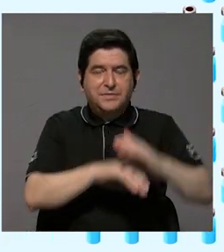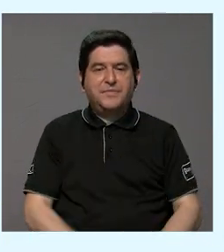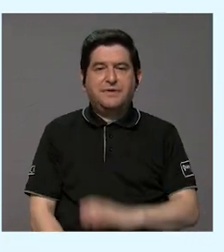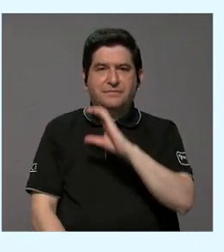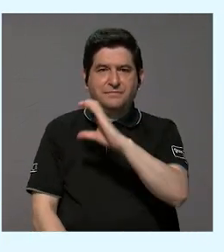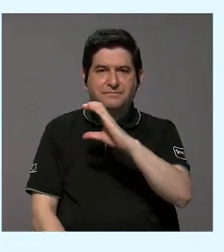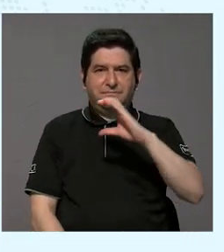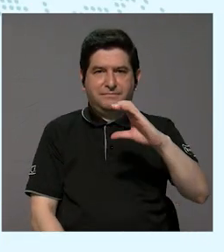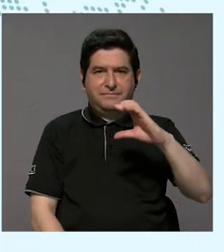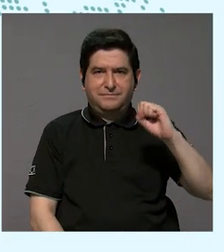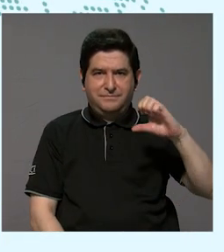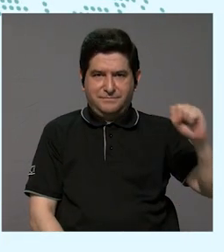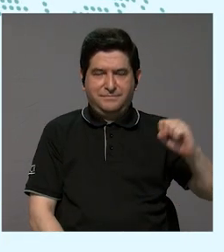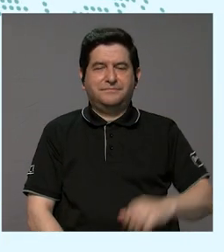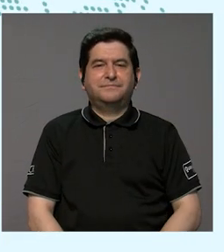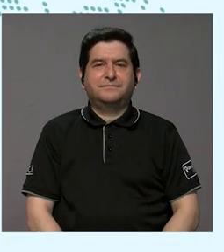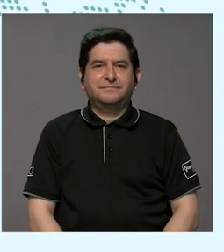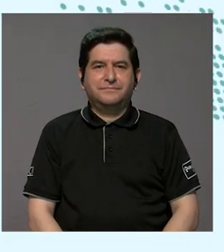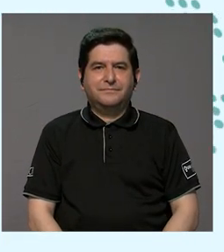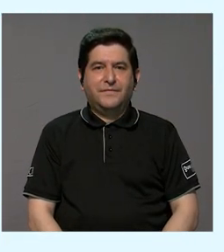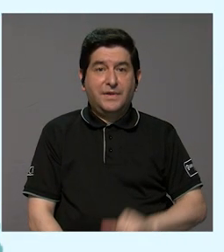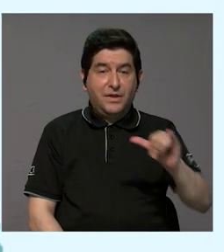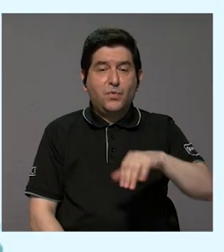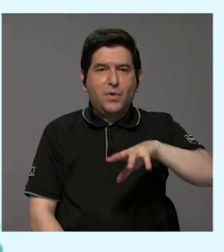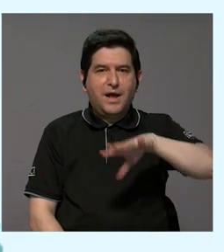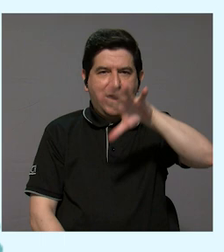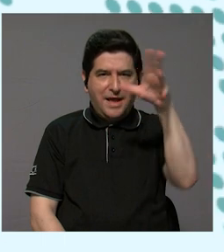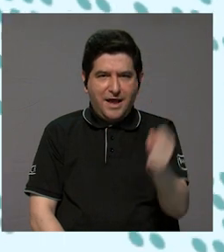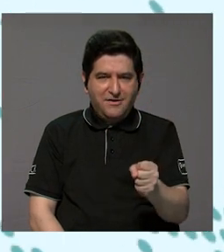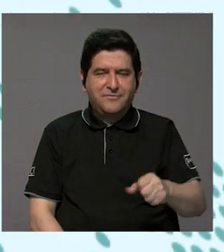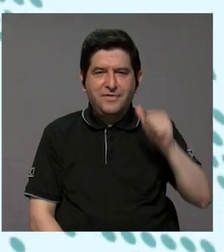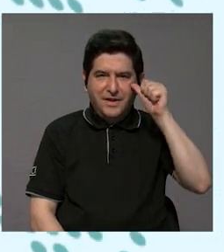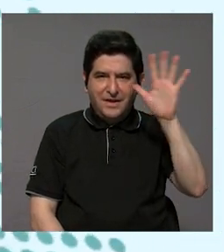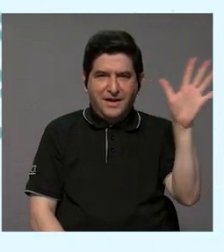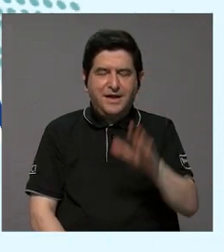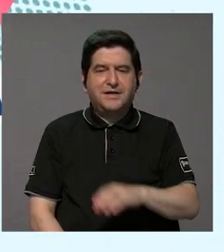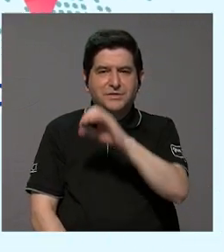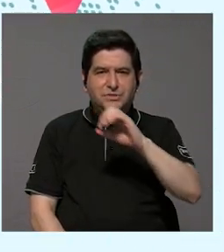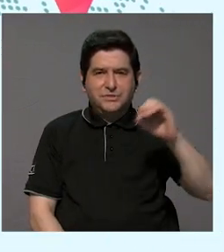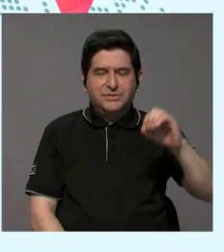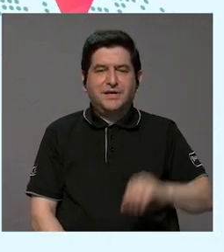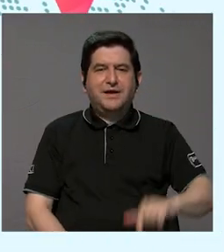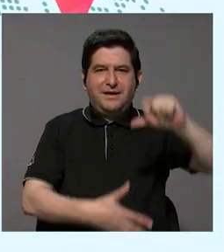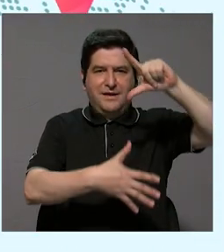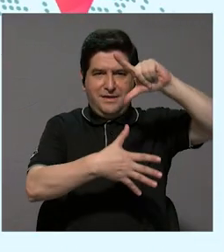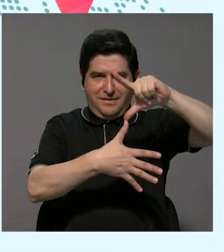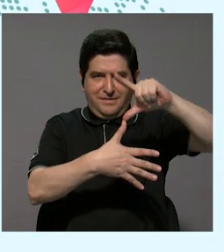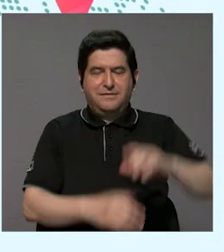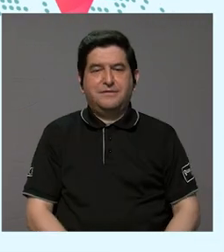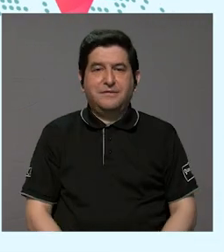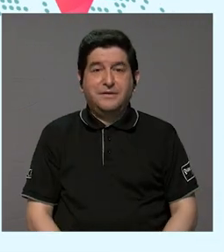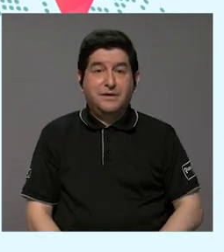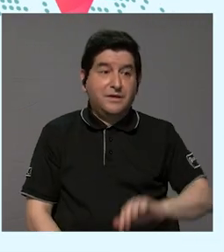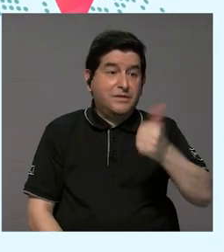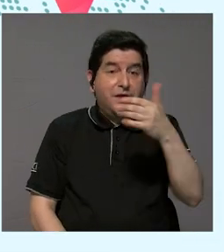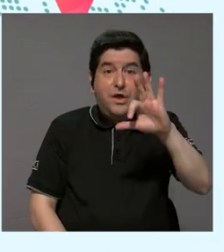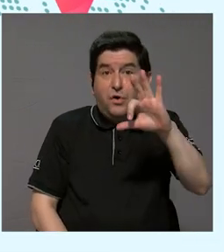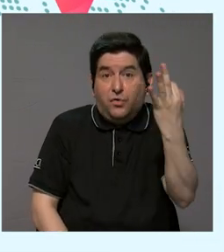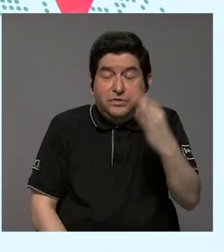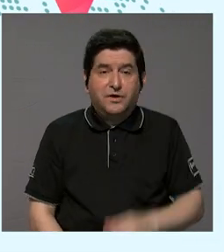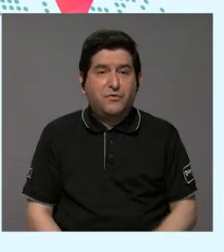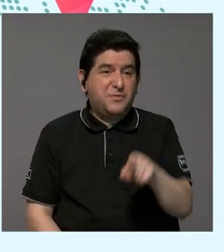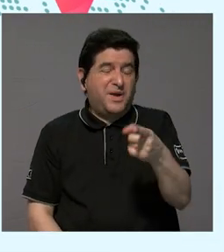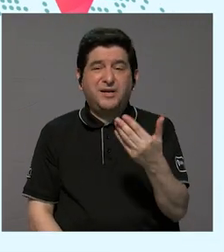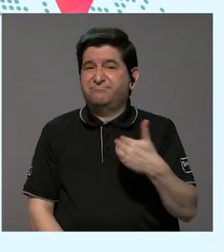a la Caja Costarricense de Seguro Social, así como a África, Asia, Oceanía y América Latina, que, de otra